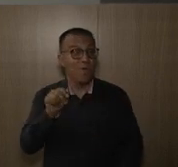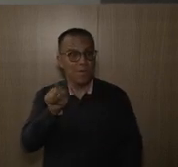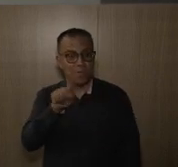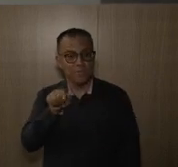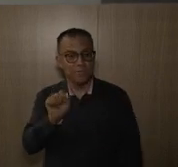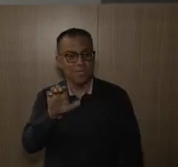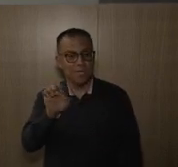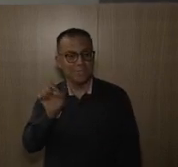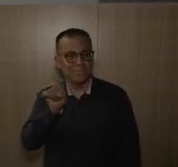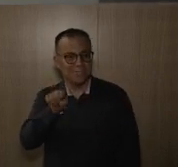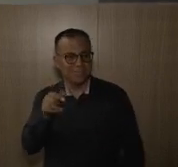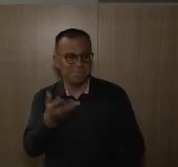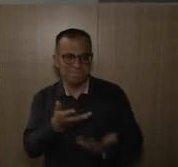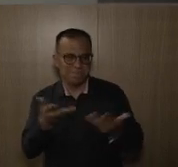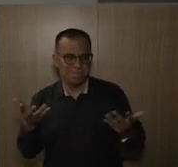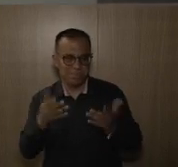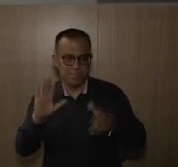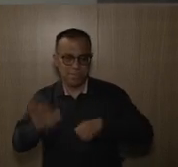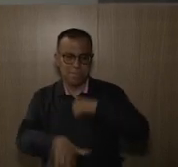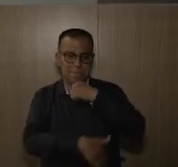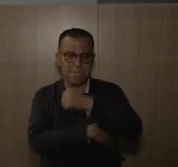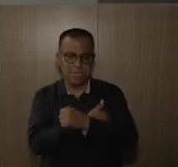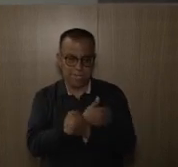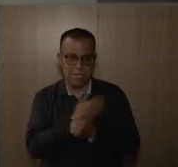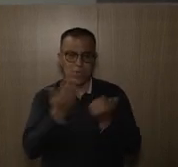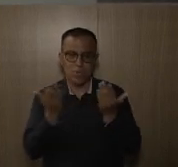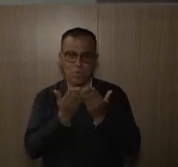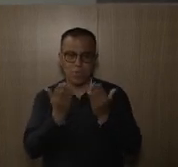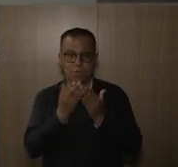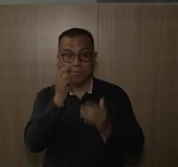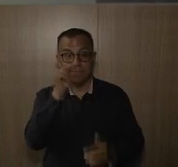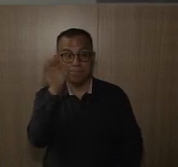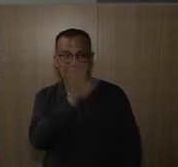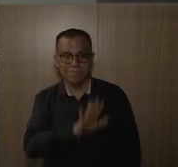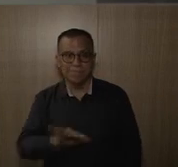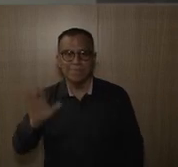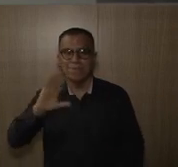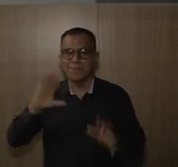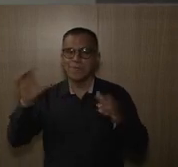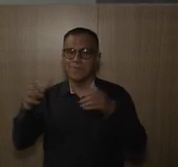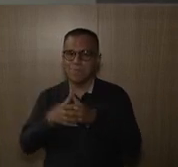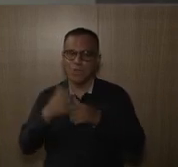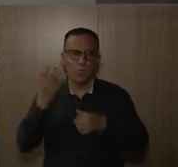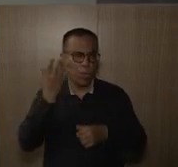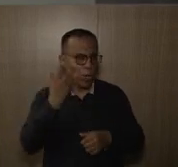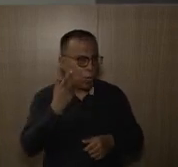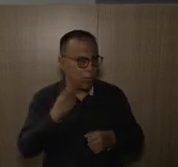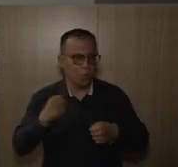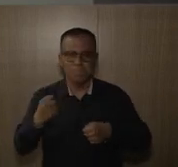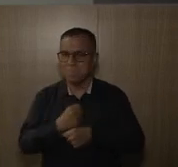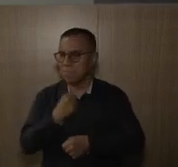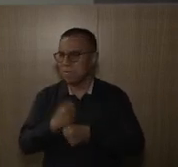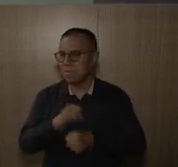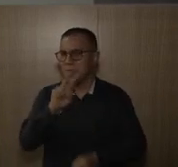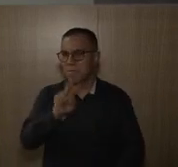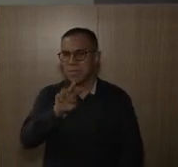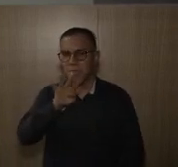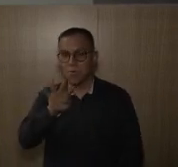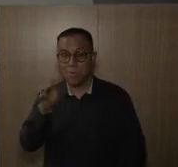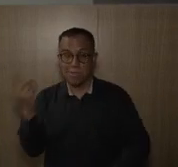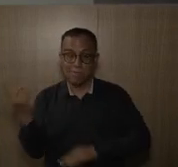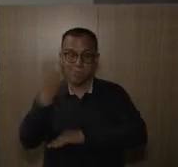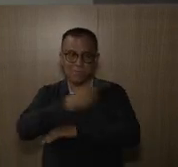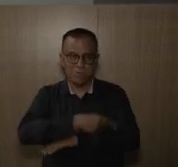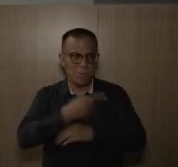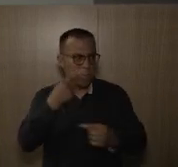encuentro ahora mismo en el Ministerio de Educación Nacional. Aquí trabajan durísimo, todos los días, 24 horas al día, para llevar educación